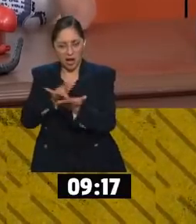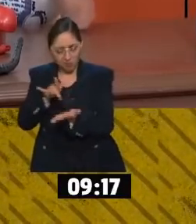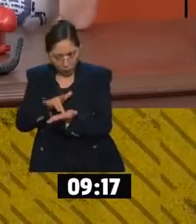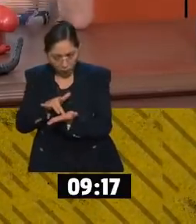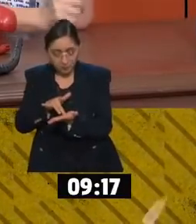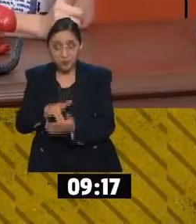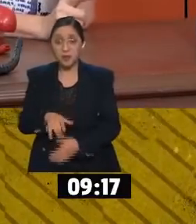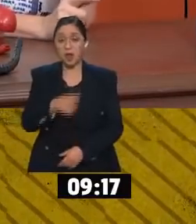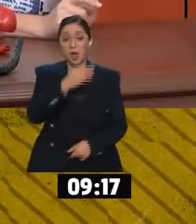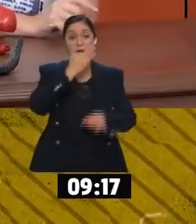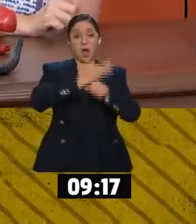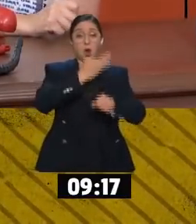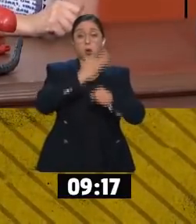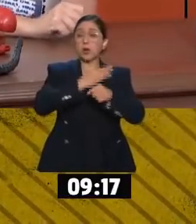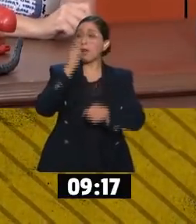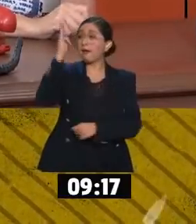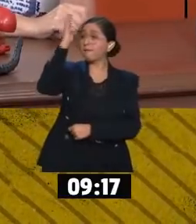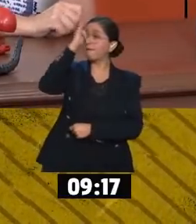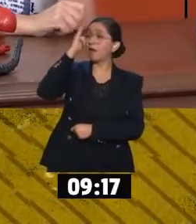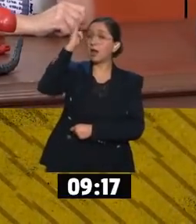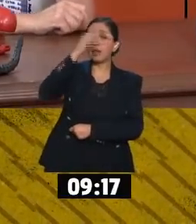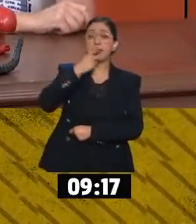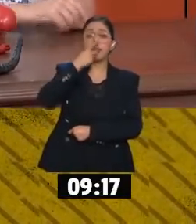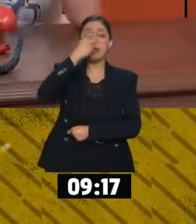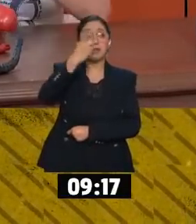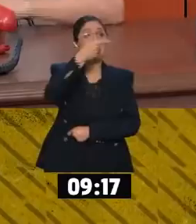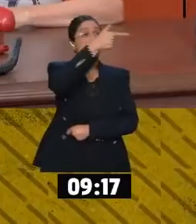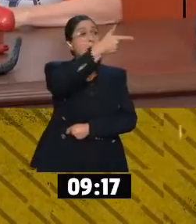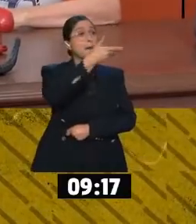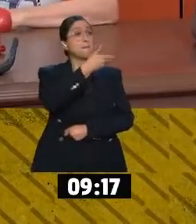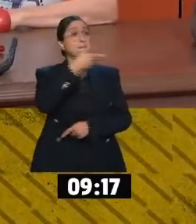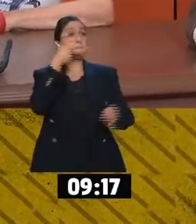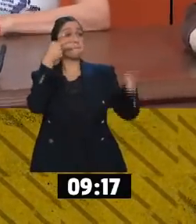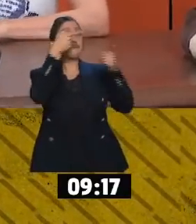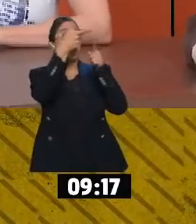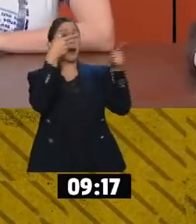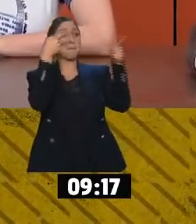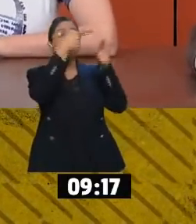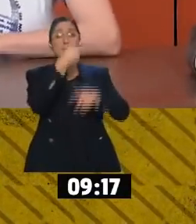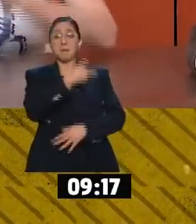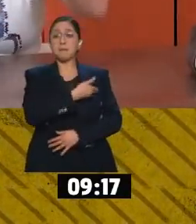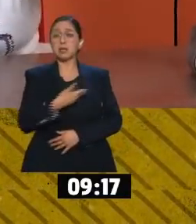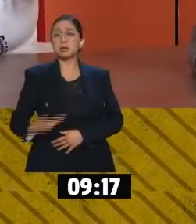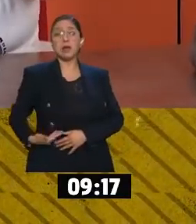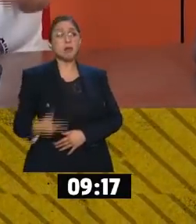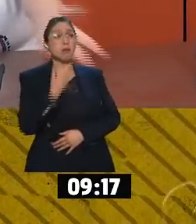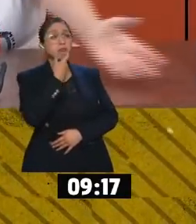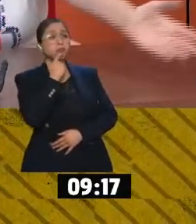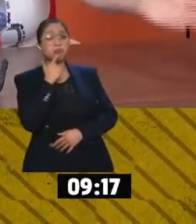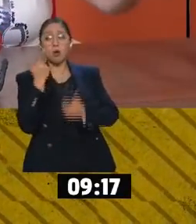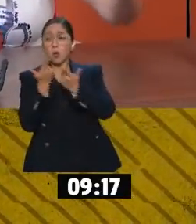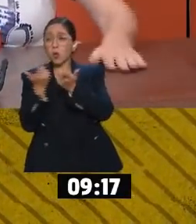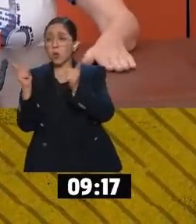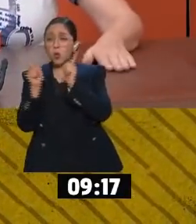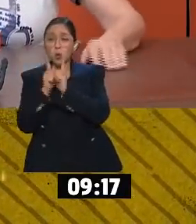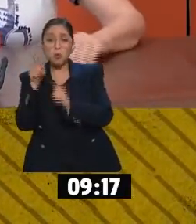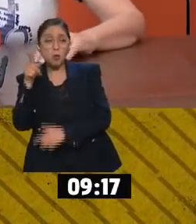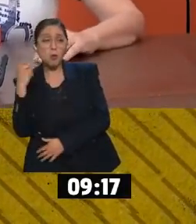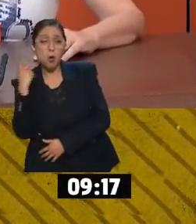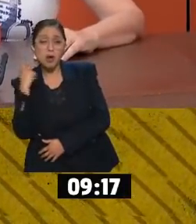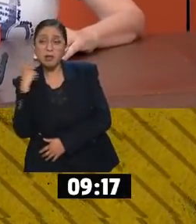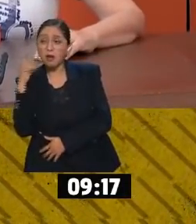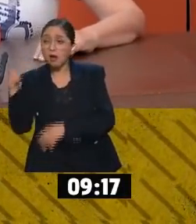dice que mi cabecita de Nuevo Rascosa persigue a sus opositores, pues el güey nomás está mordiendo la